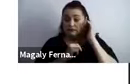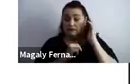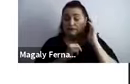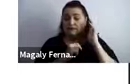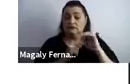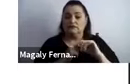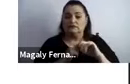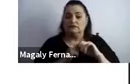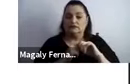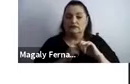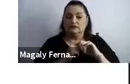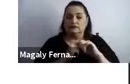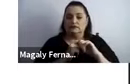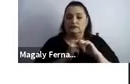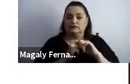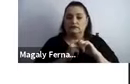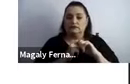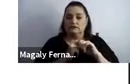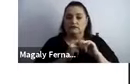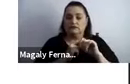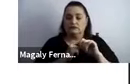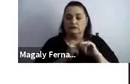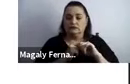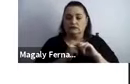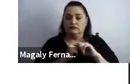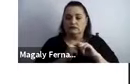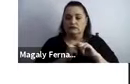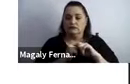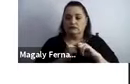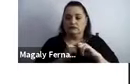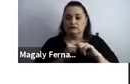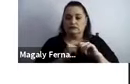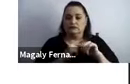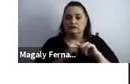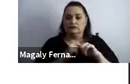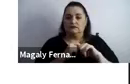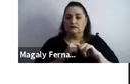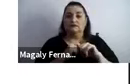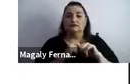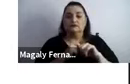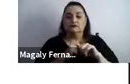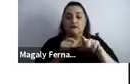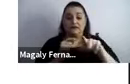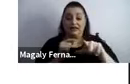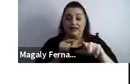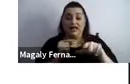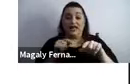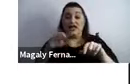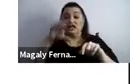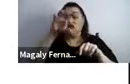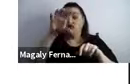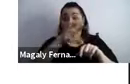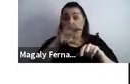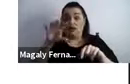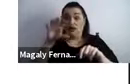Perdón, se ve que lo grabé yendo en un tren o algo así, pero aquí están las zonas